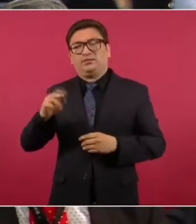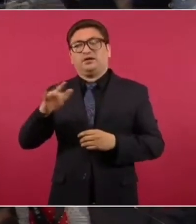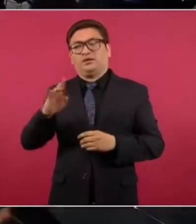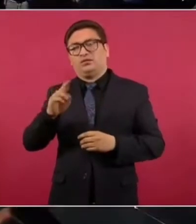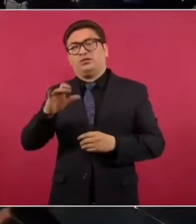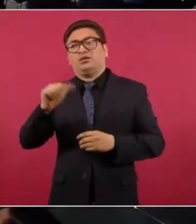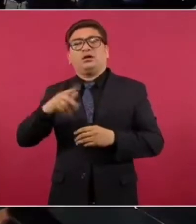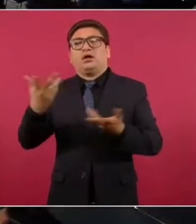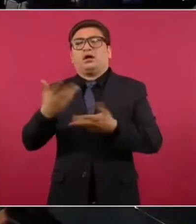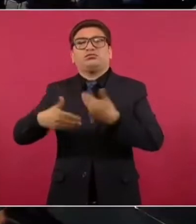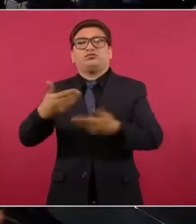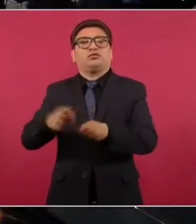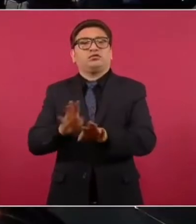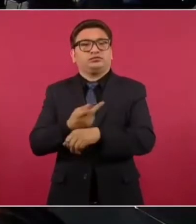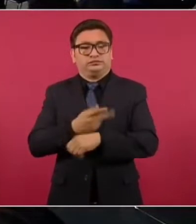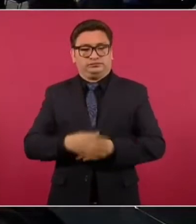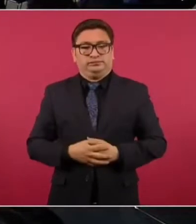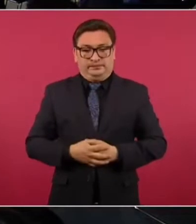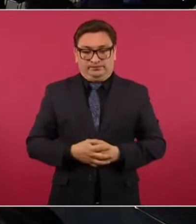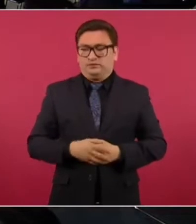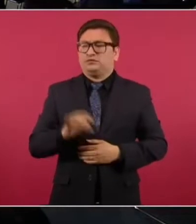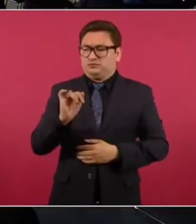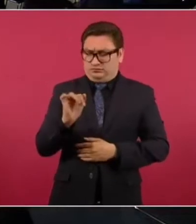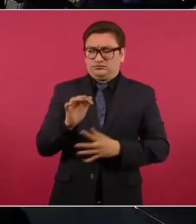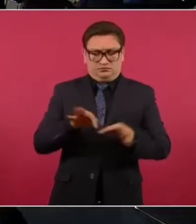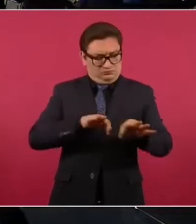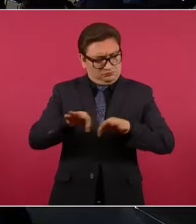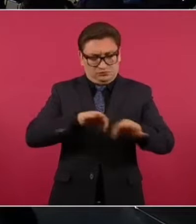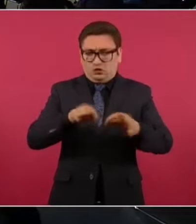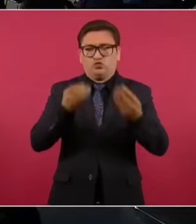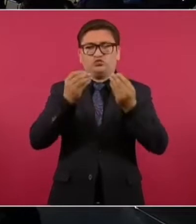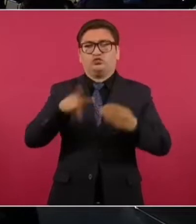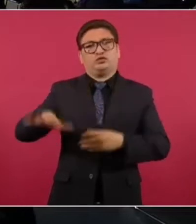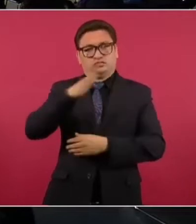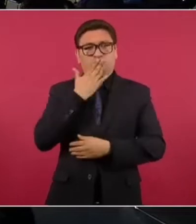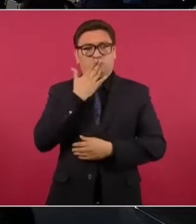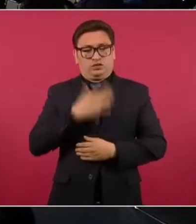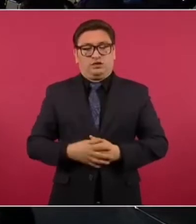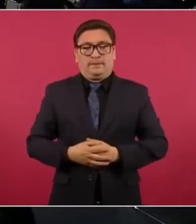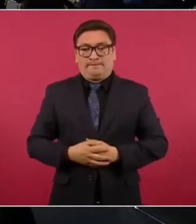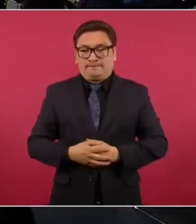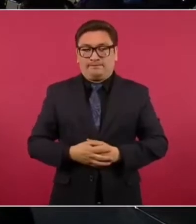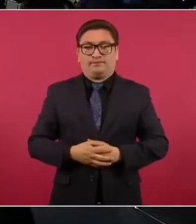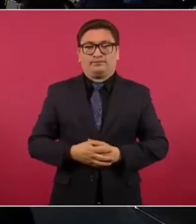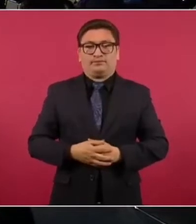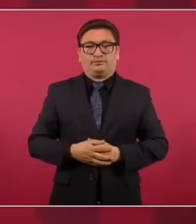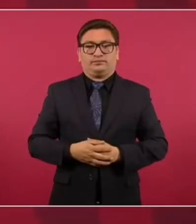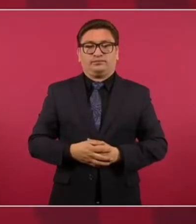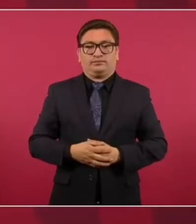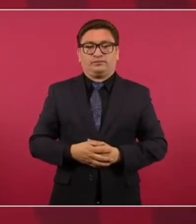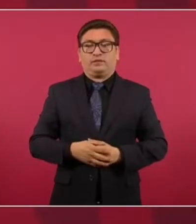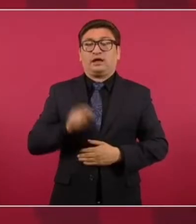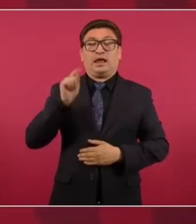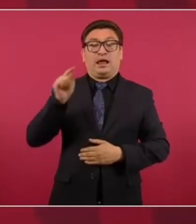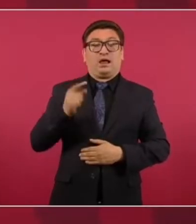Caborca. Sí, se está trabajando mucho en Sonora. Hay un